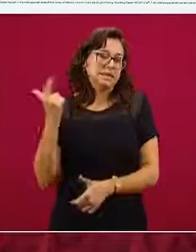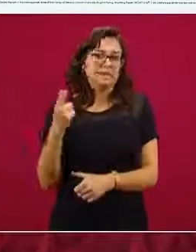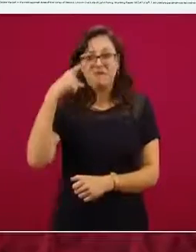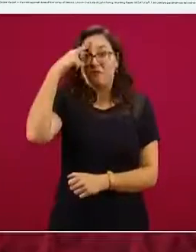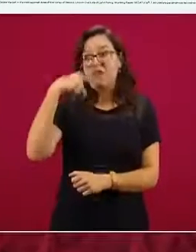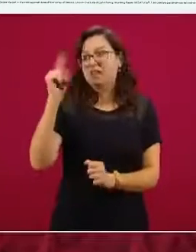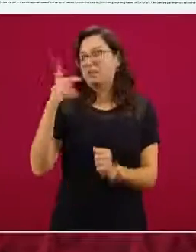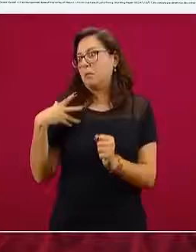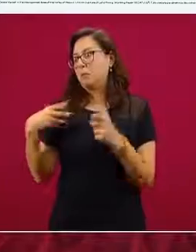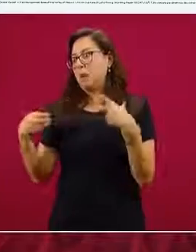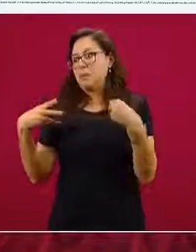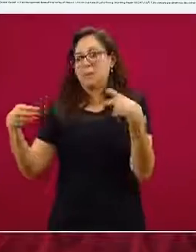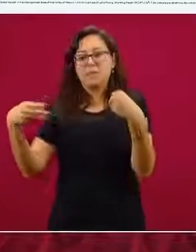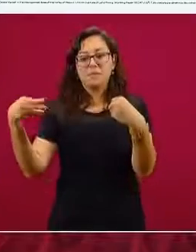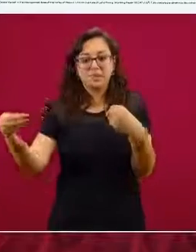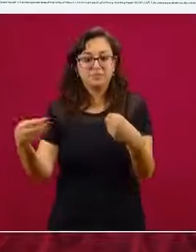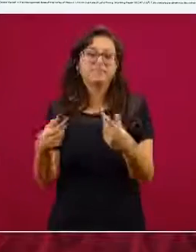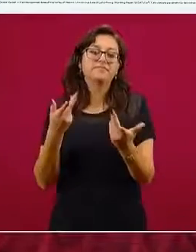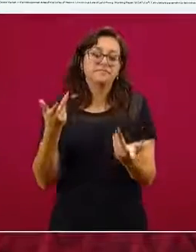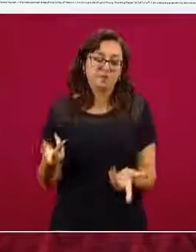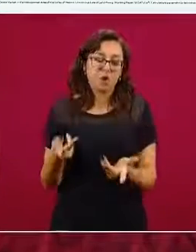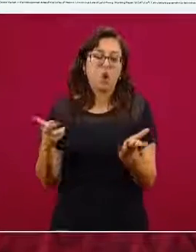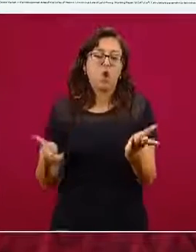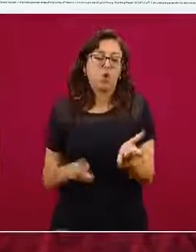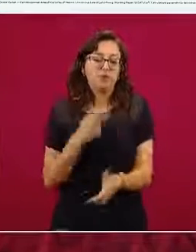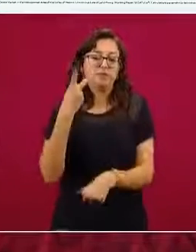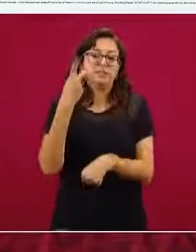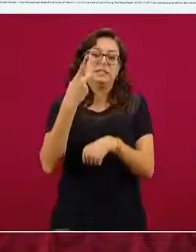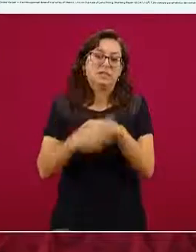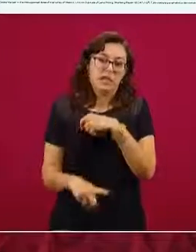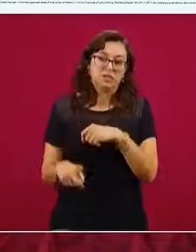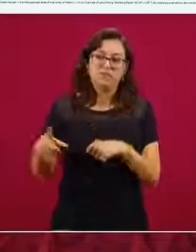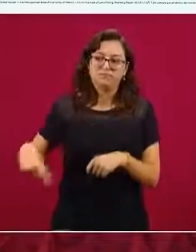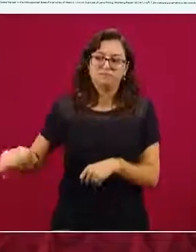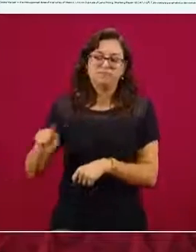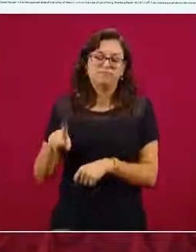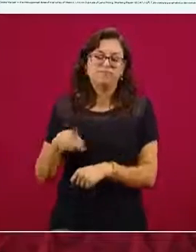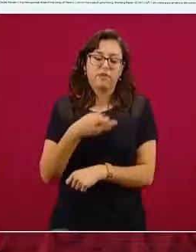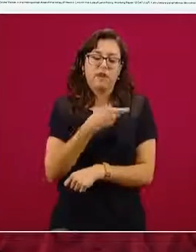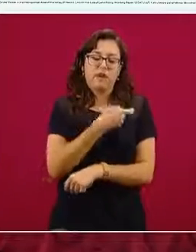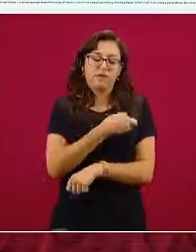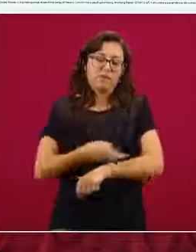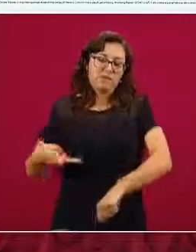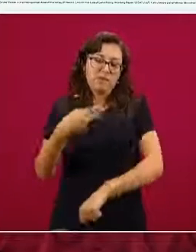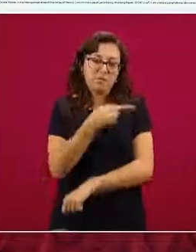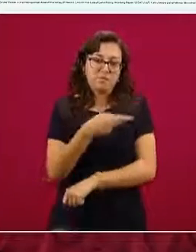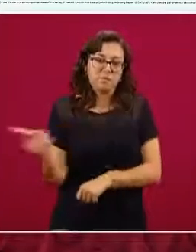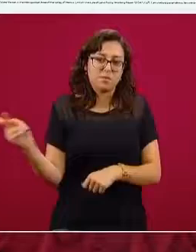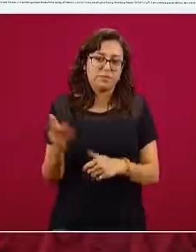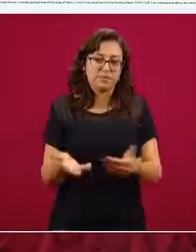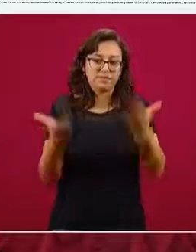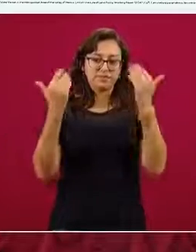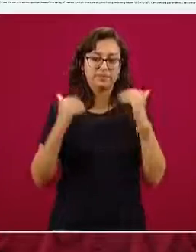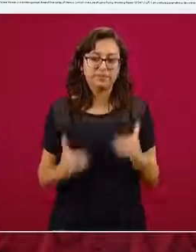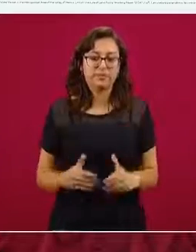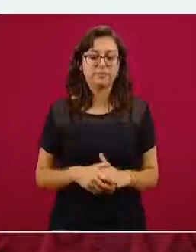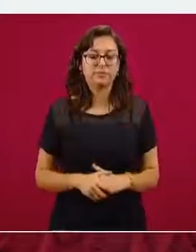por posibles contagios y de nueva cuenta afectando a las familias de menores ingresos. Siguiente, por favor.